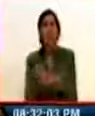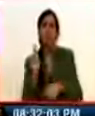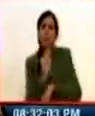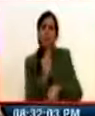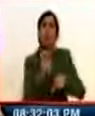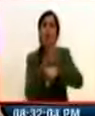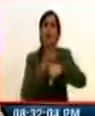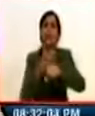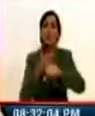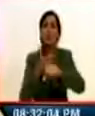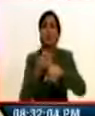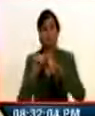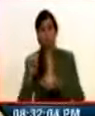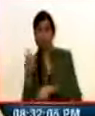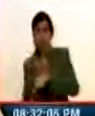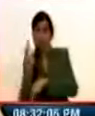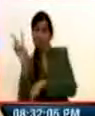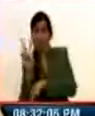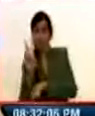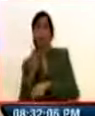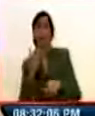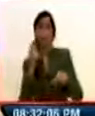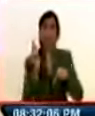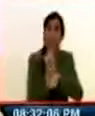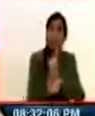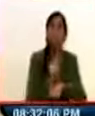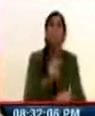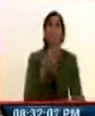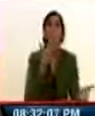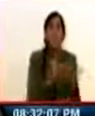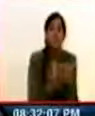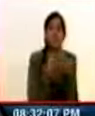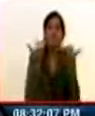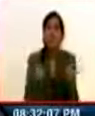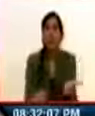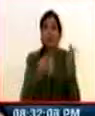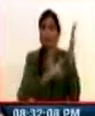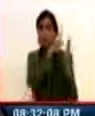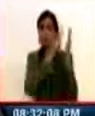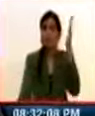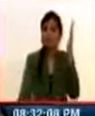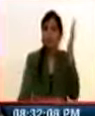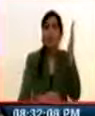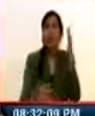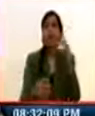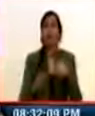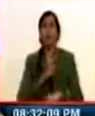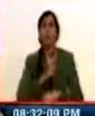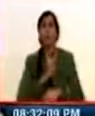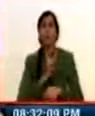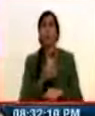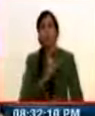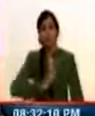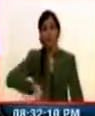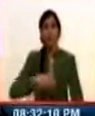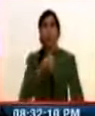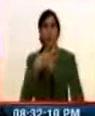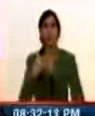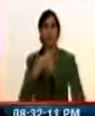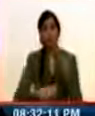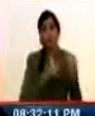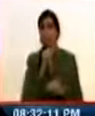de la República Bolivariana de Venezuela de exigir la derogatoria del decreto imperial del presidente Barack Hussein